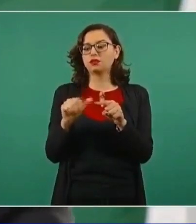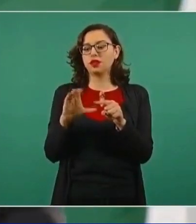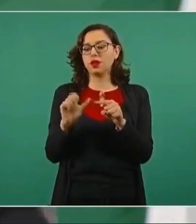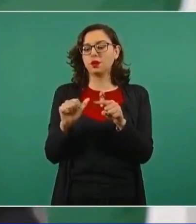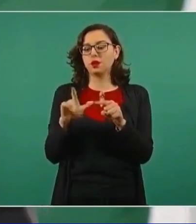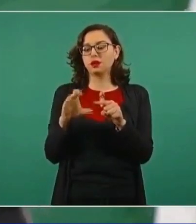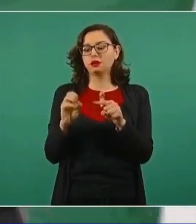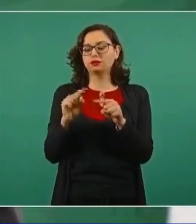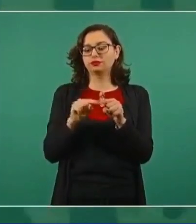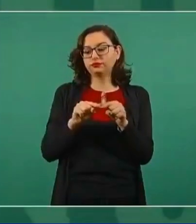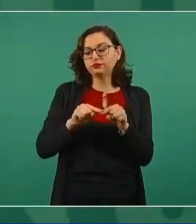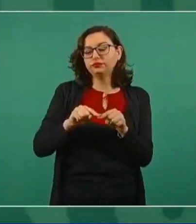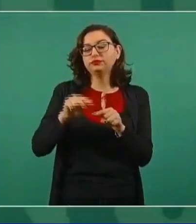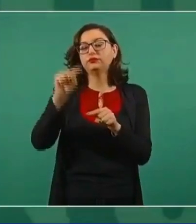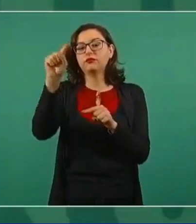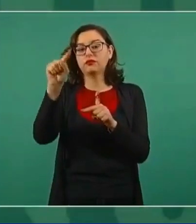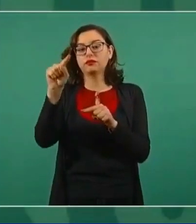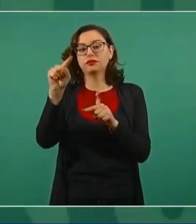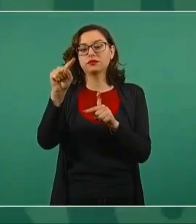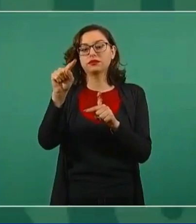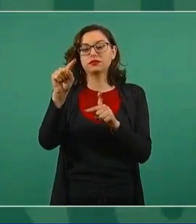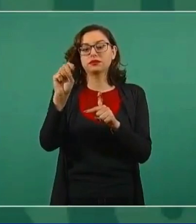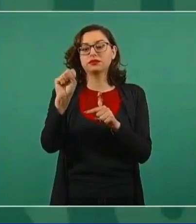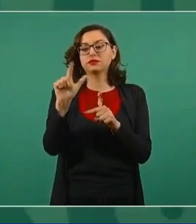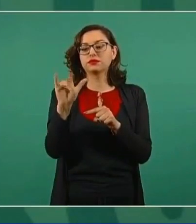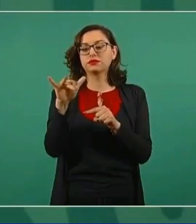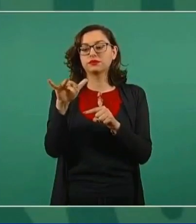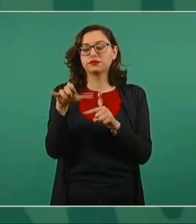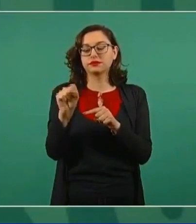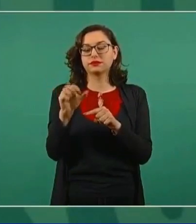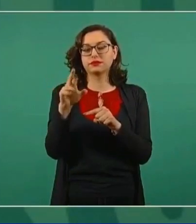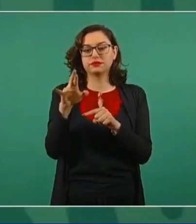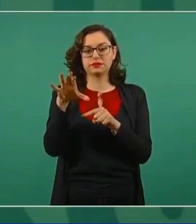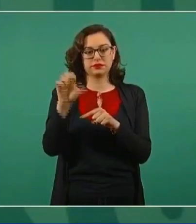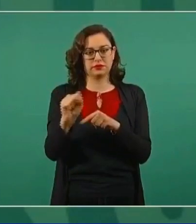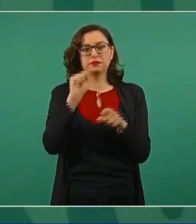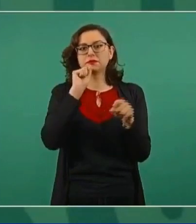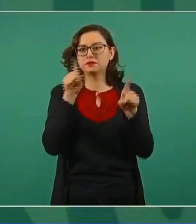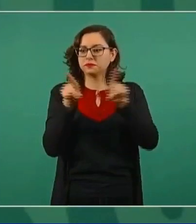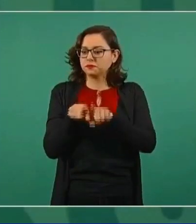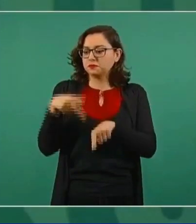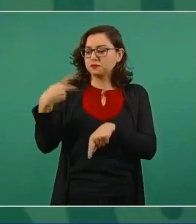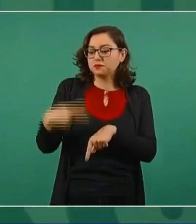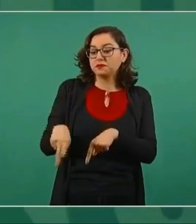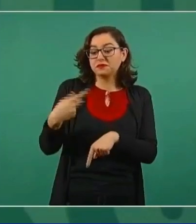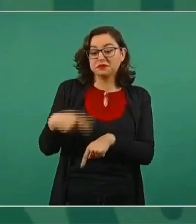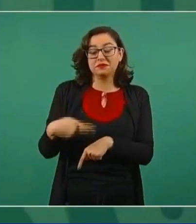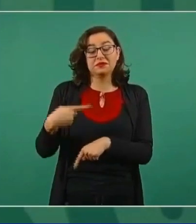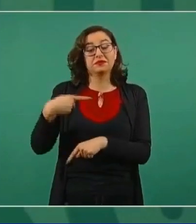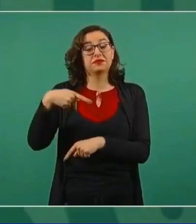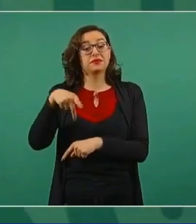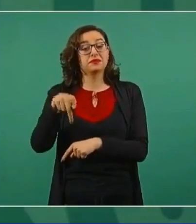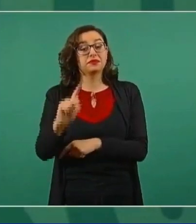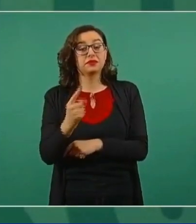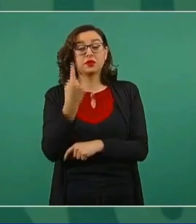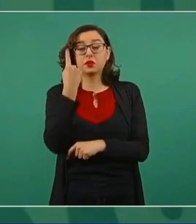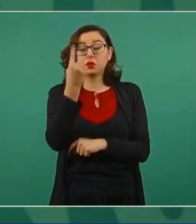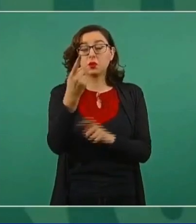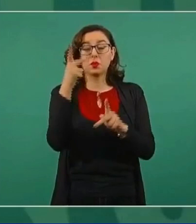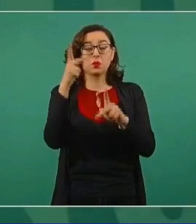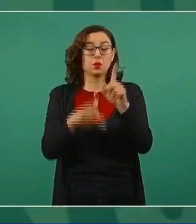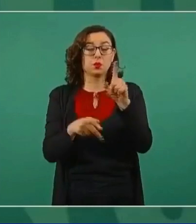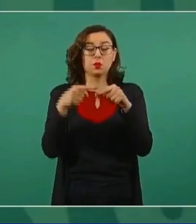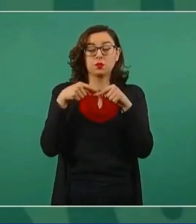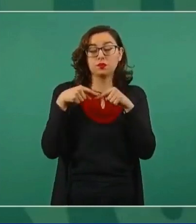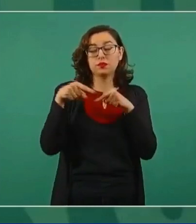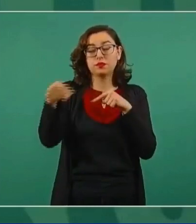la mayor parte es pública, pero hay un tramo de Coatzacoalcos a Medias Aguas, como